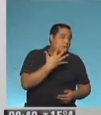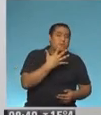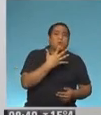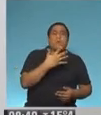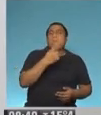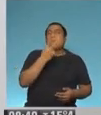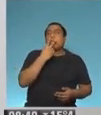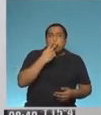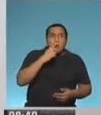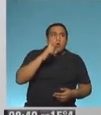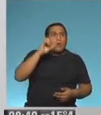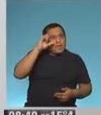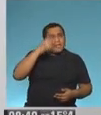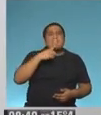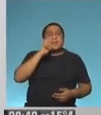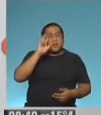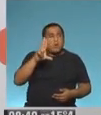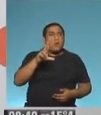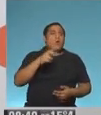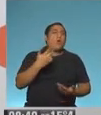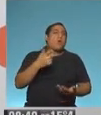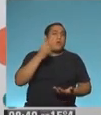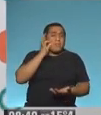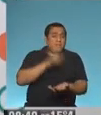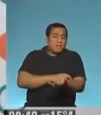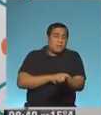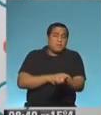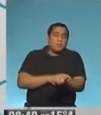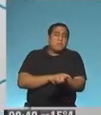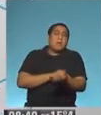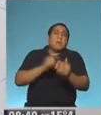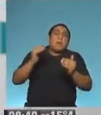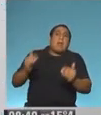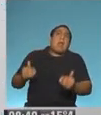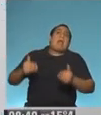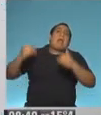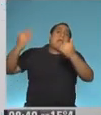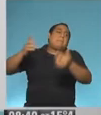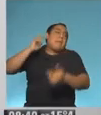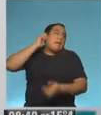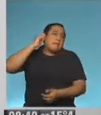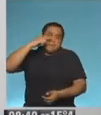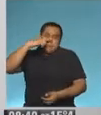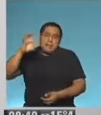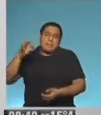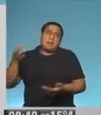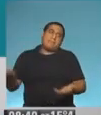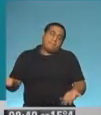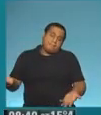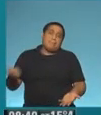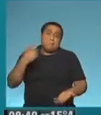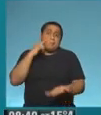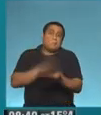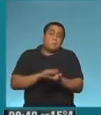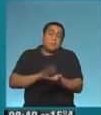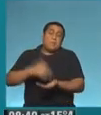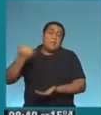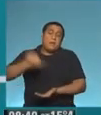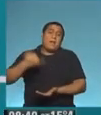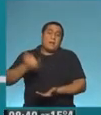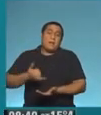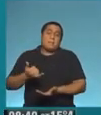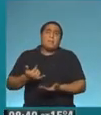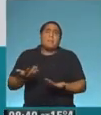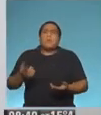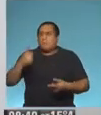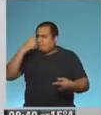alto y es diabético, que tenerlo a los 70. O sea, se puede retrasar y esto ya está demostrado. Pero a lo